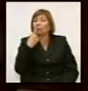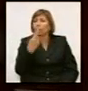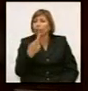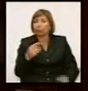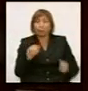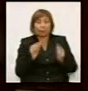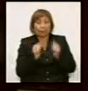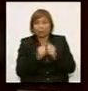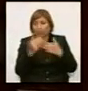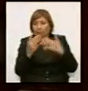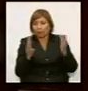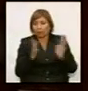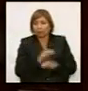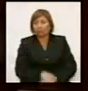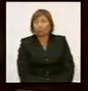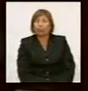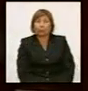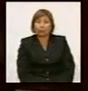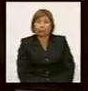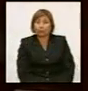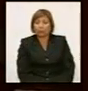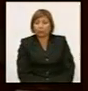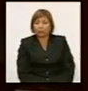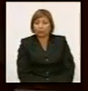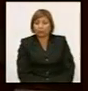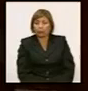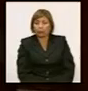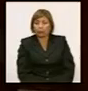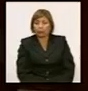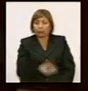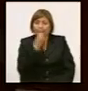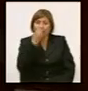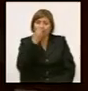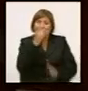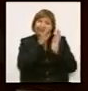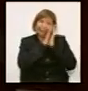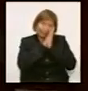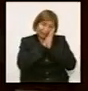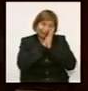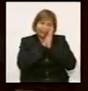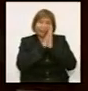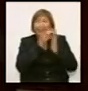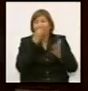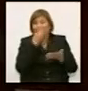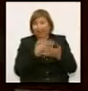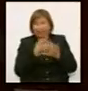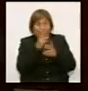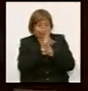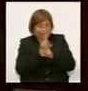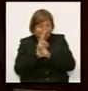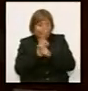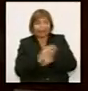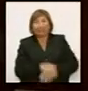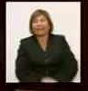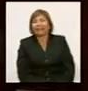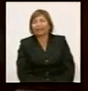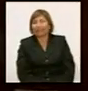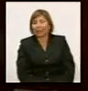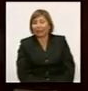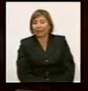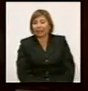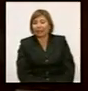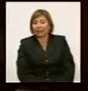encierro de lujo, bien comido, bien dormido, bien cuidado,